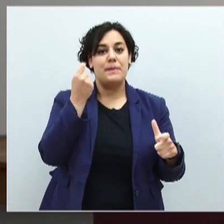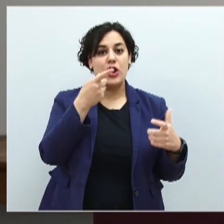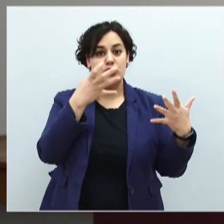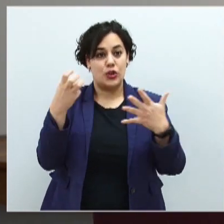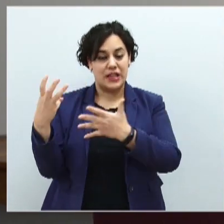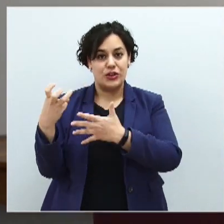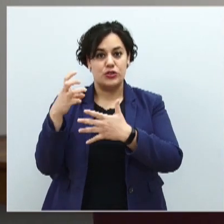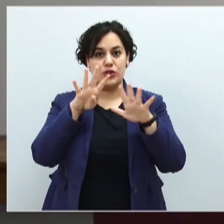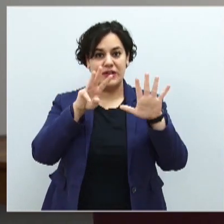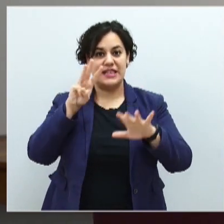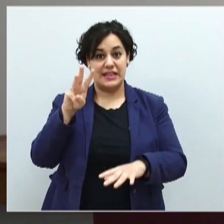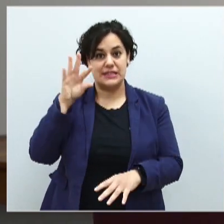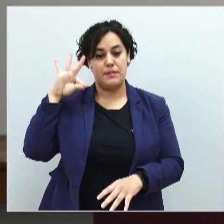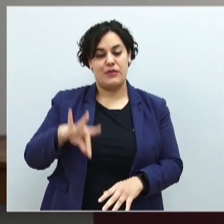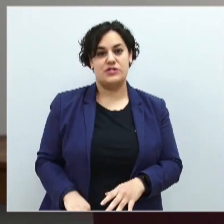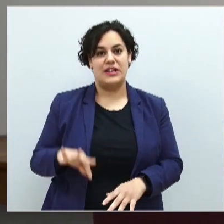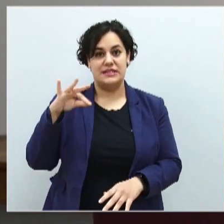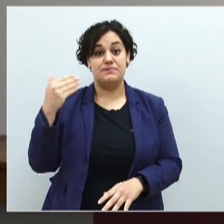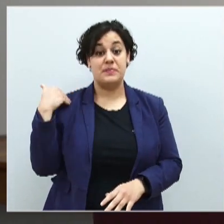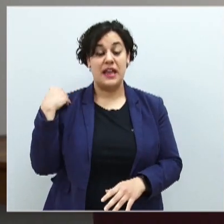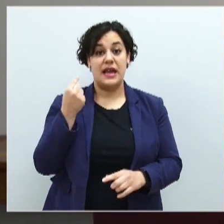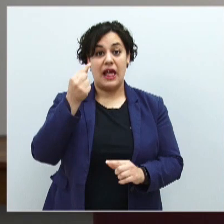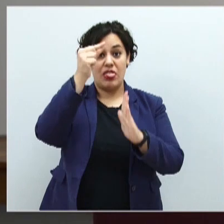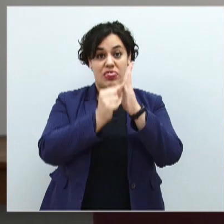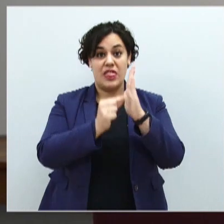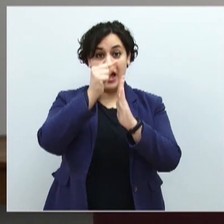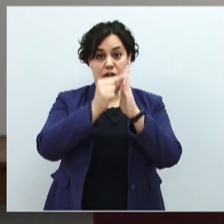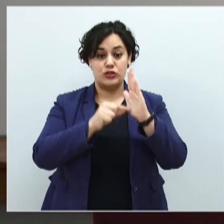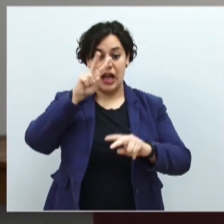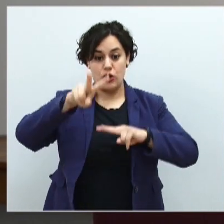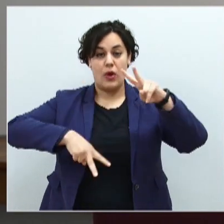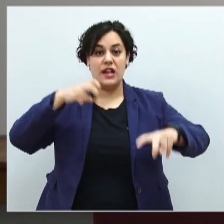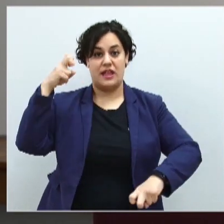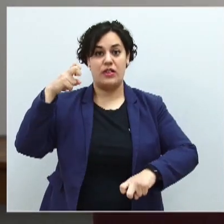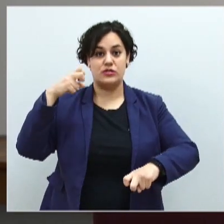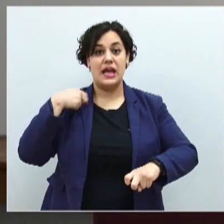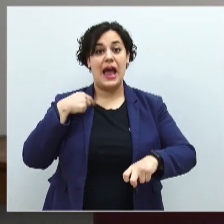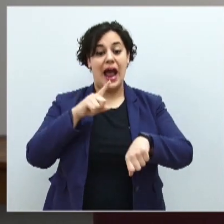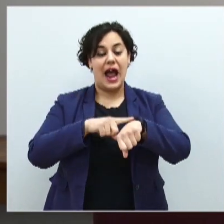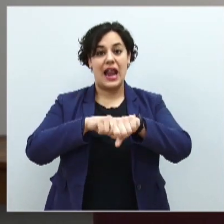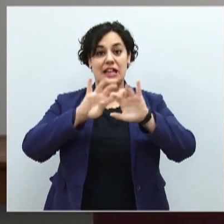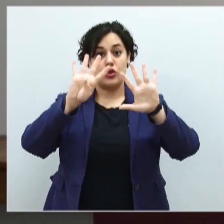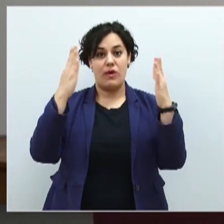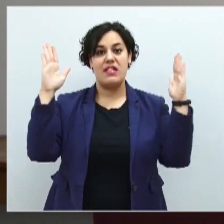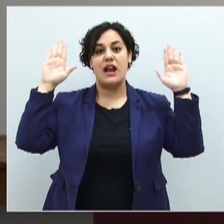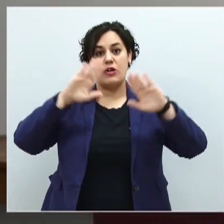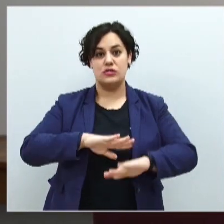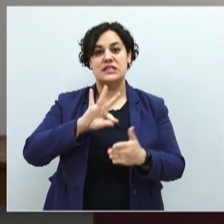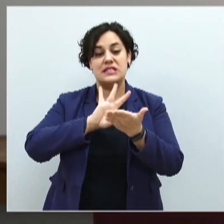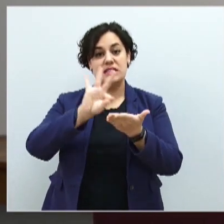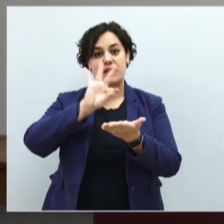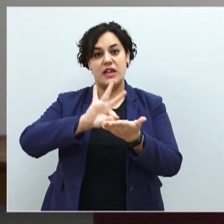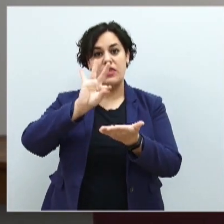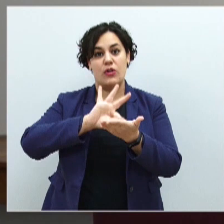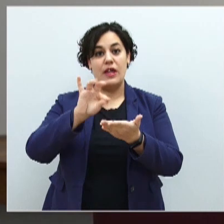24.853 profesionales. Los datos de ayer, que actualizó a las 21 horas el servicio